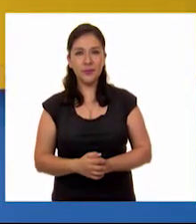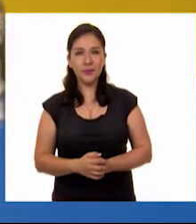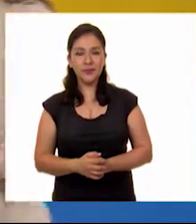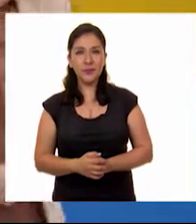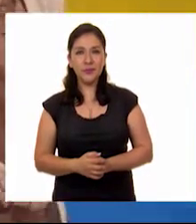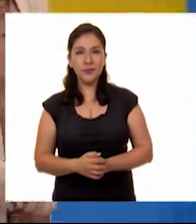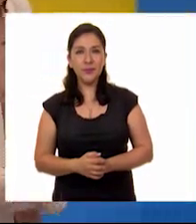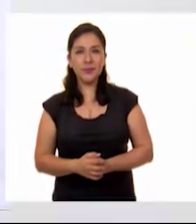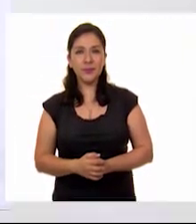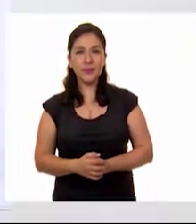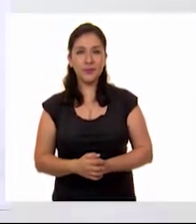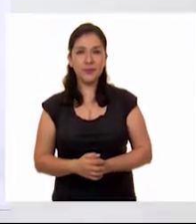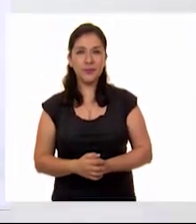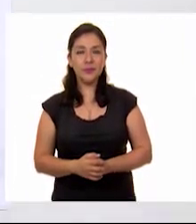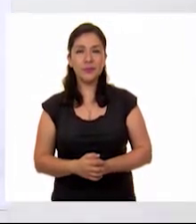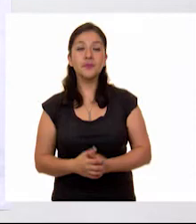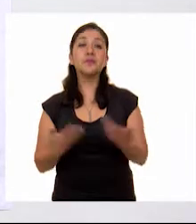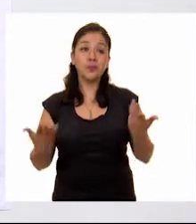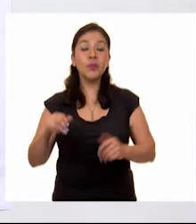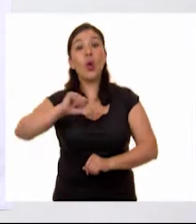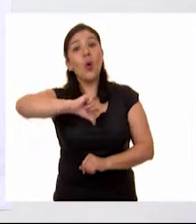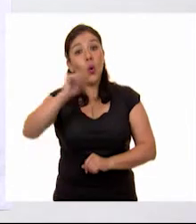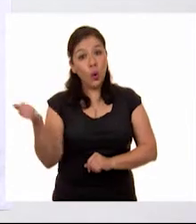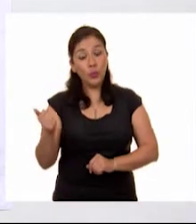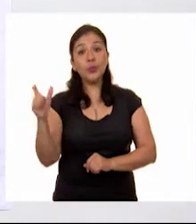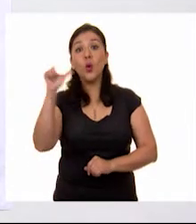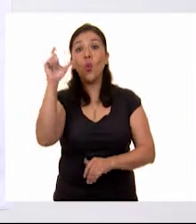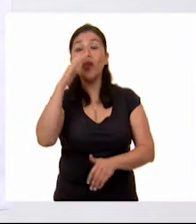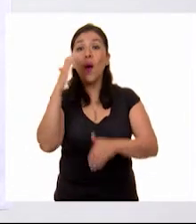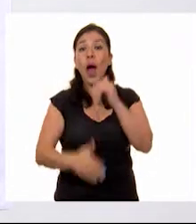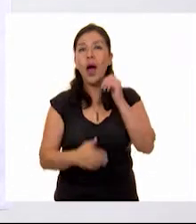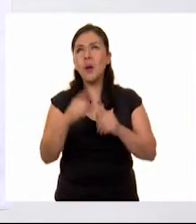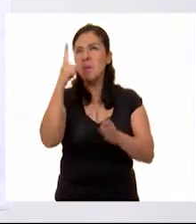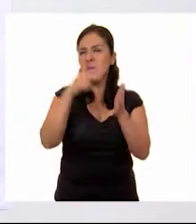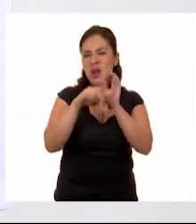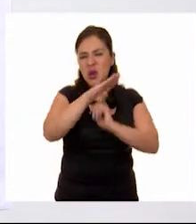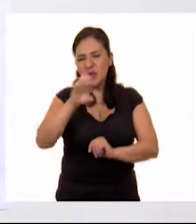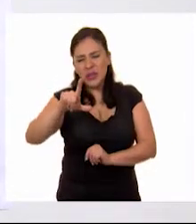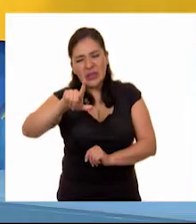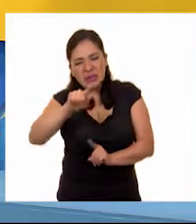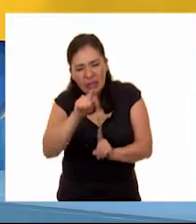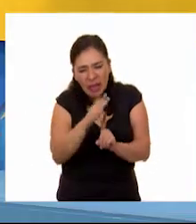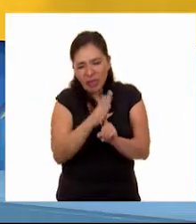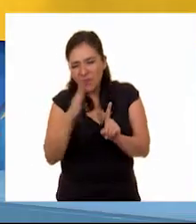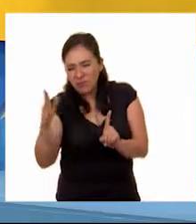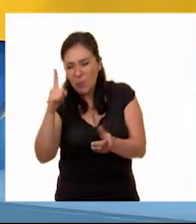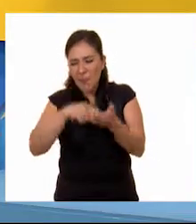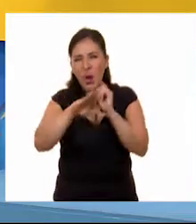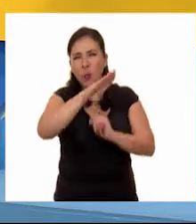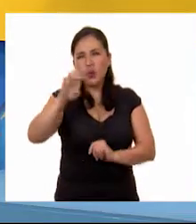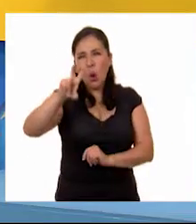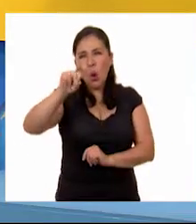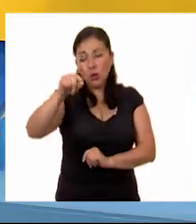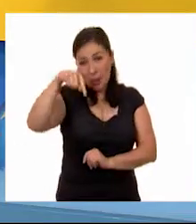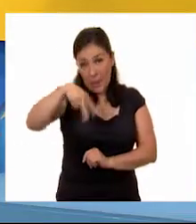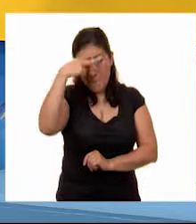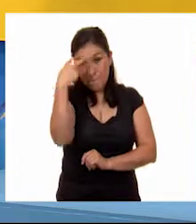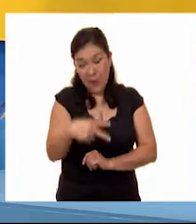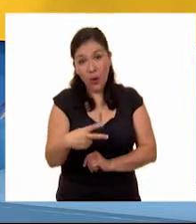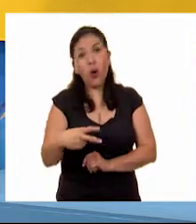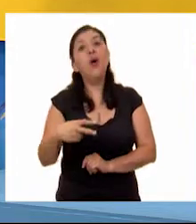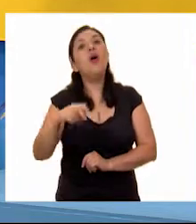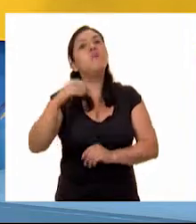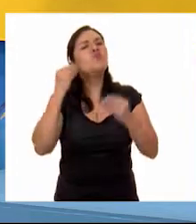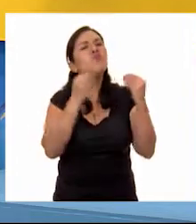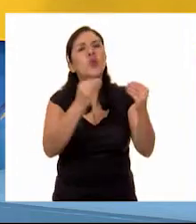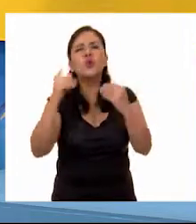Hecho. Eso. Por otro lado, a finales de los años 70 y principios de los 80, México enfrentó una serie